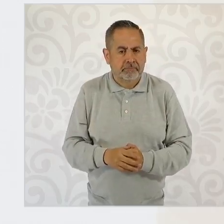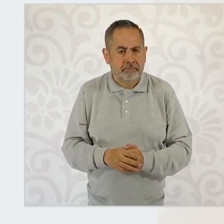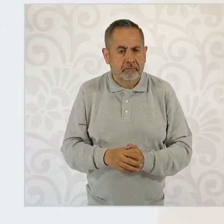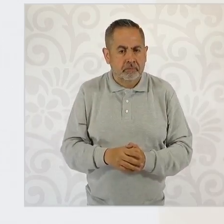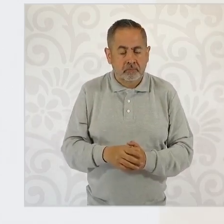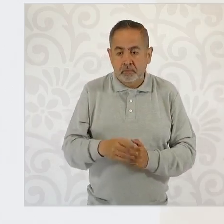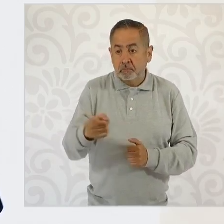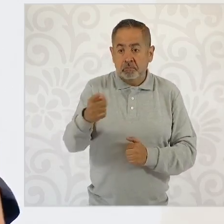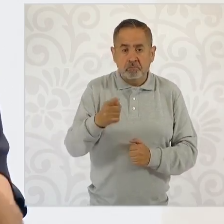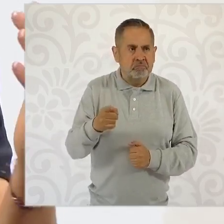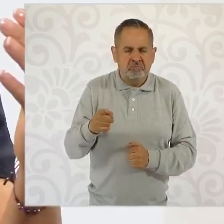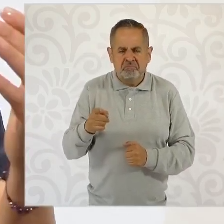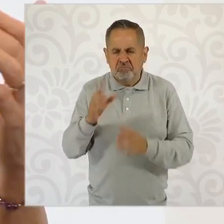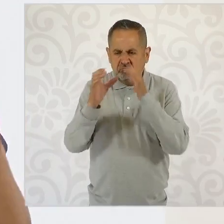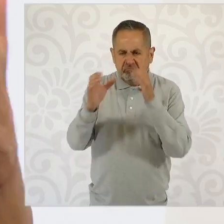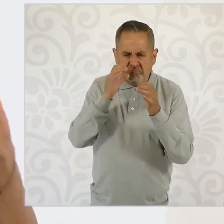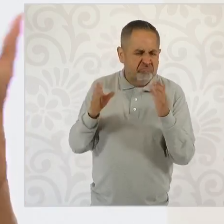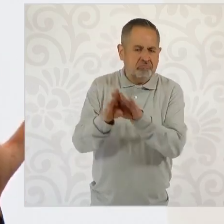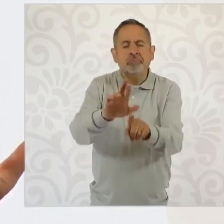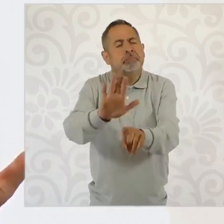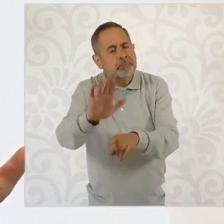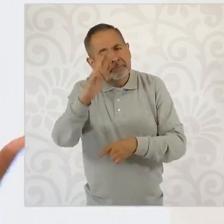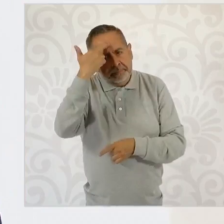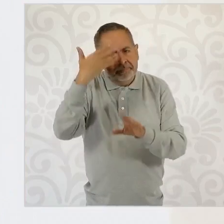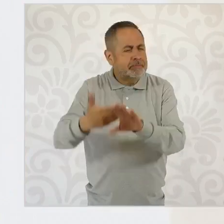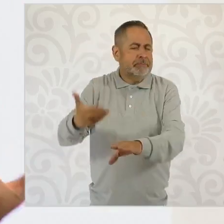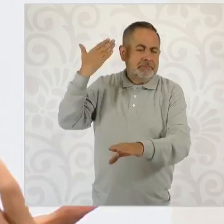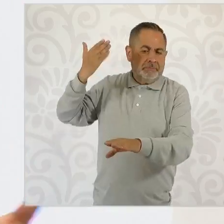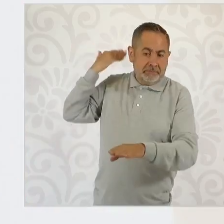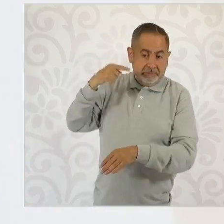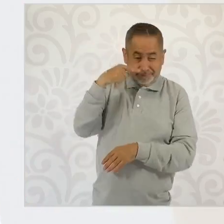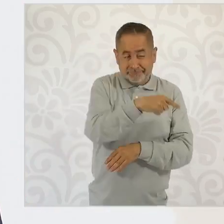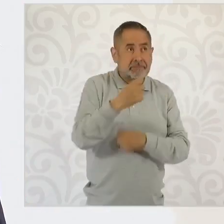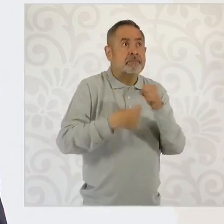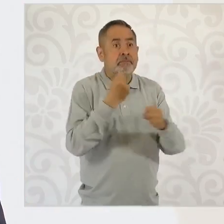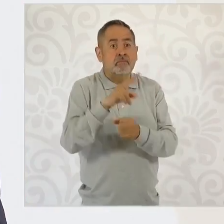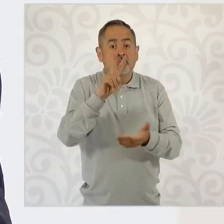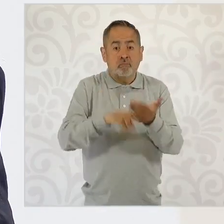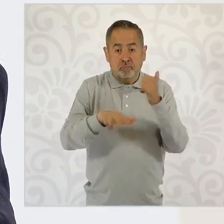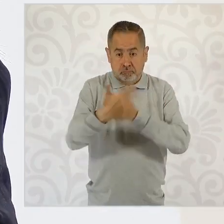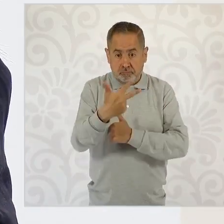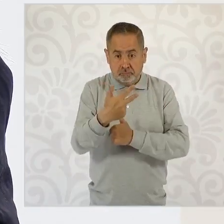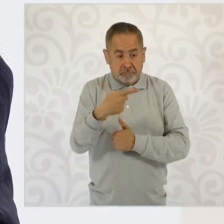cuando no hay diálogo, porque durante mucho tiempo, recuerden la reforma educativa del 2013,